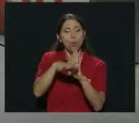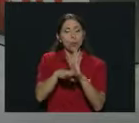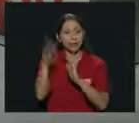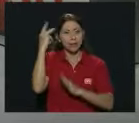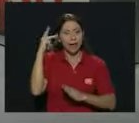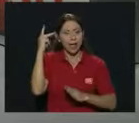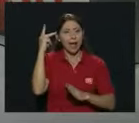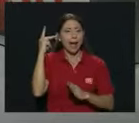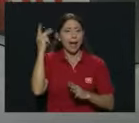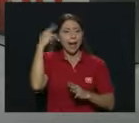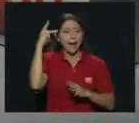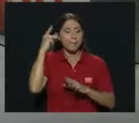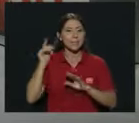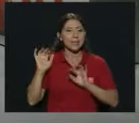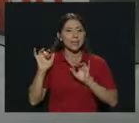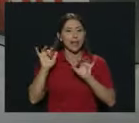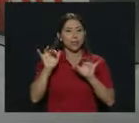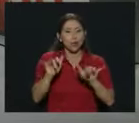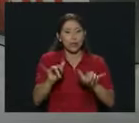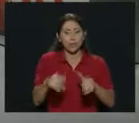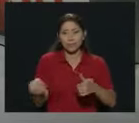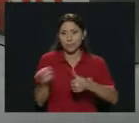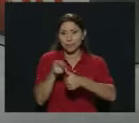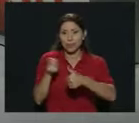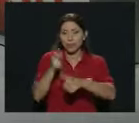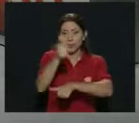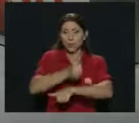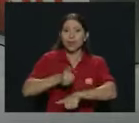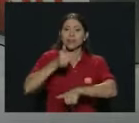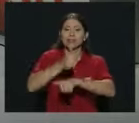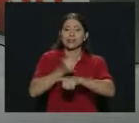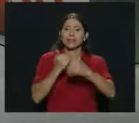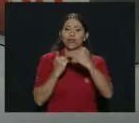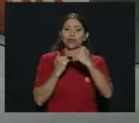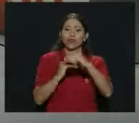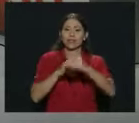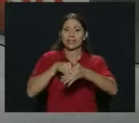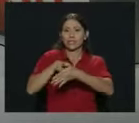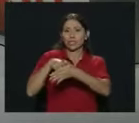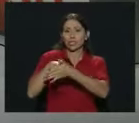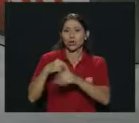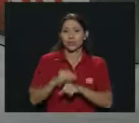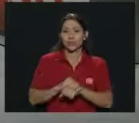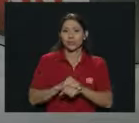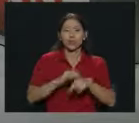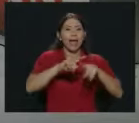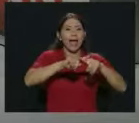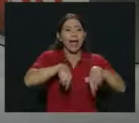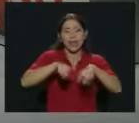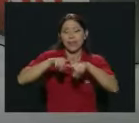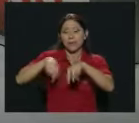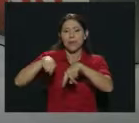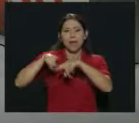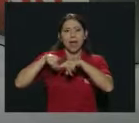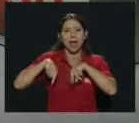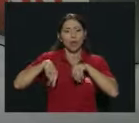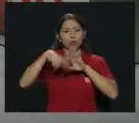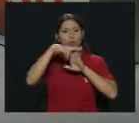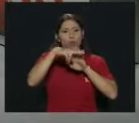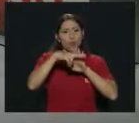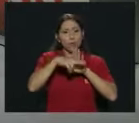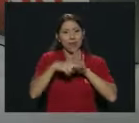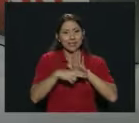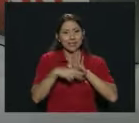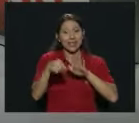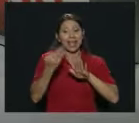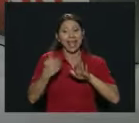primer lugar, ha establecido restricciones y ha eliminado una serie de normas que favorecían a